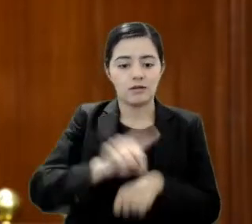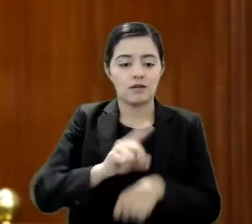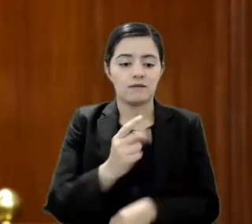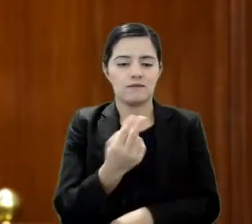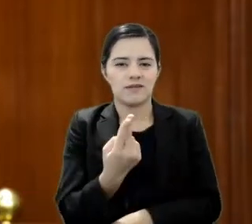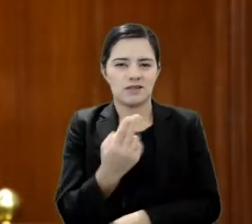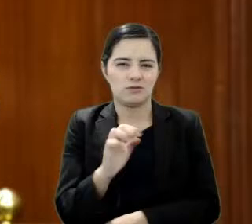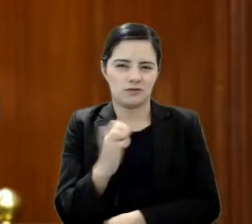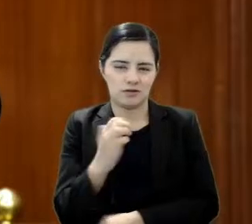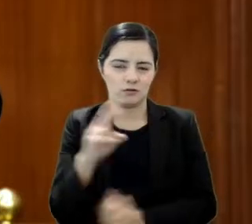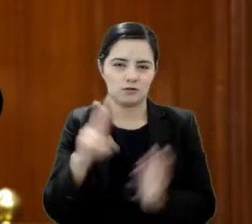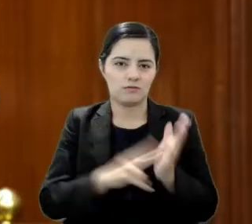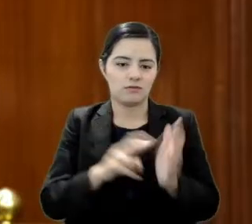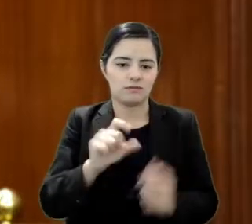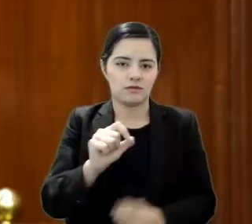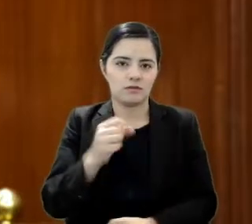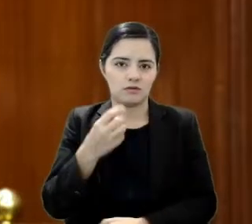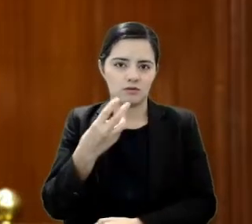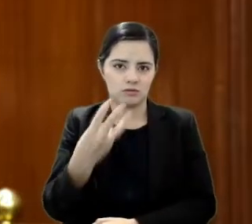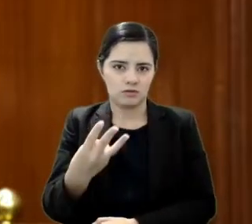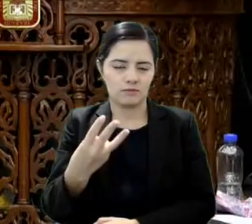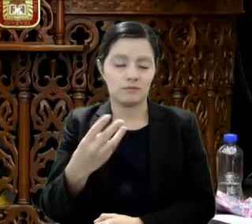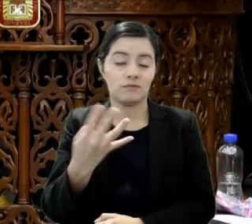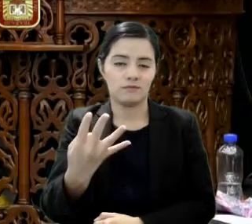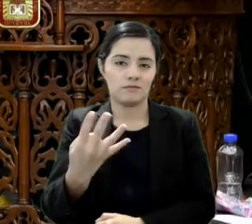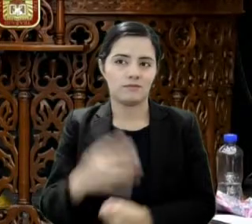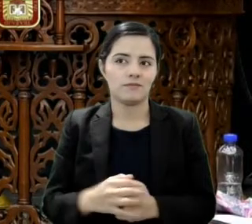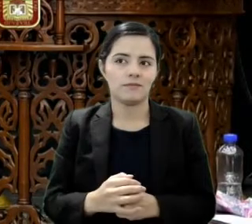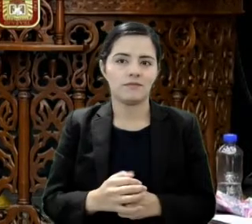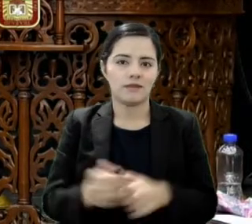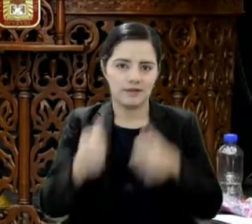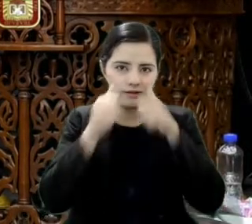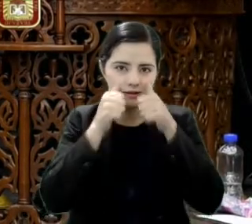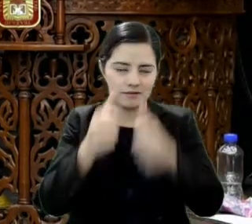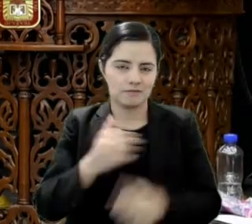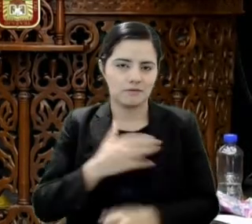2024. Atentamente, el de la voz. Muchas gracias. Gracias, diputado.